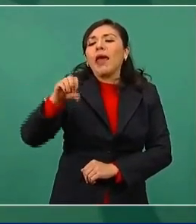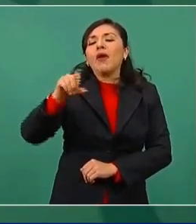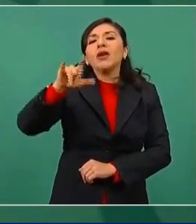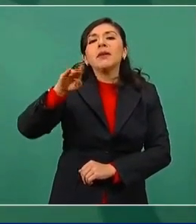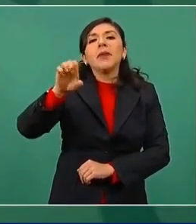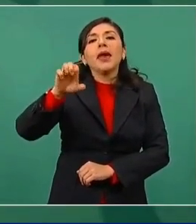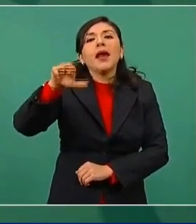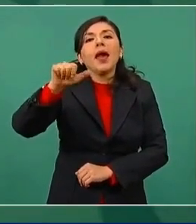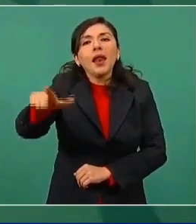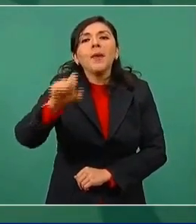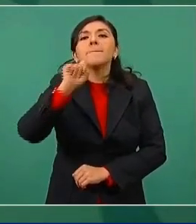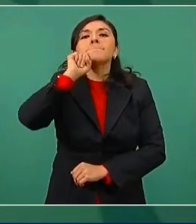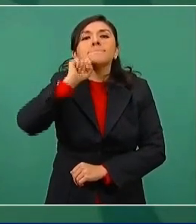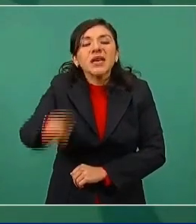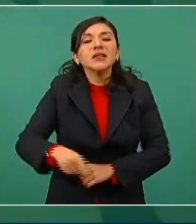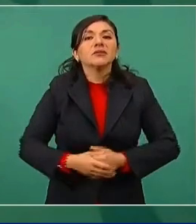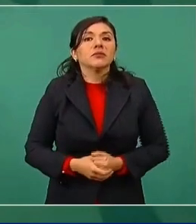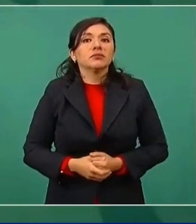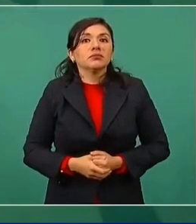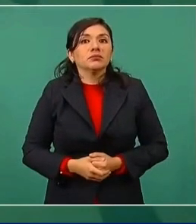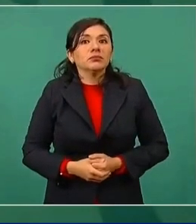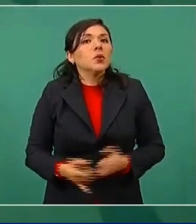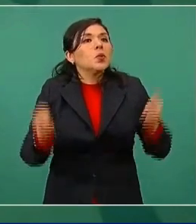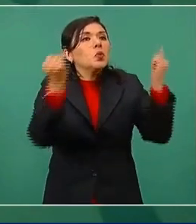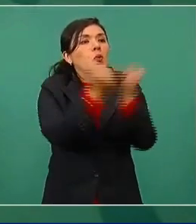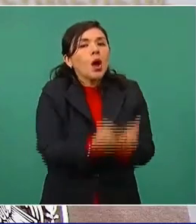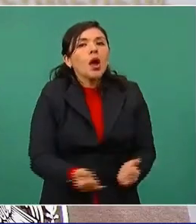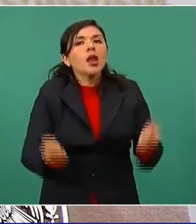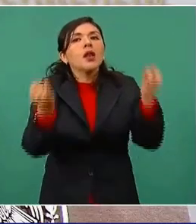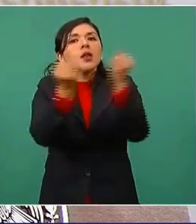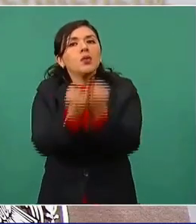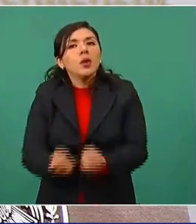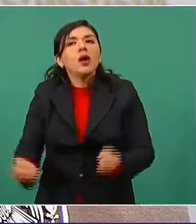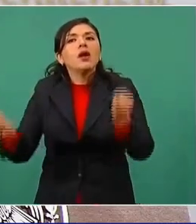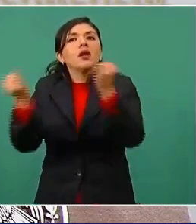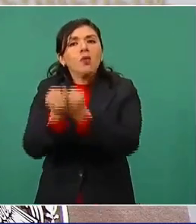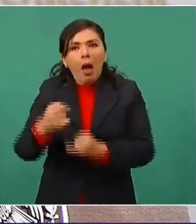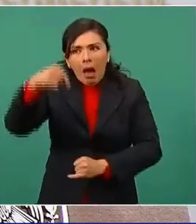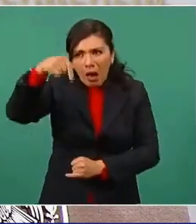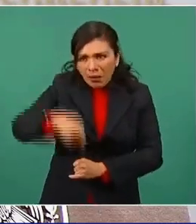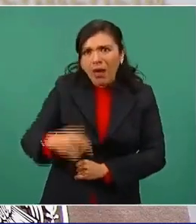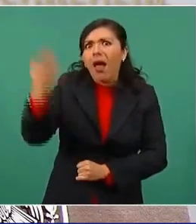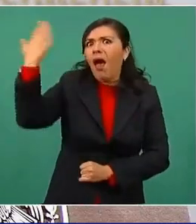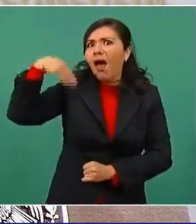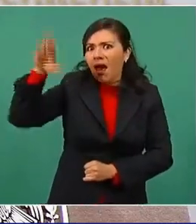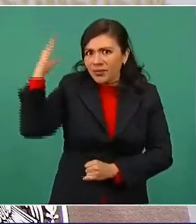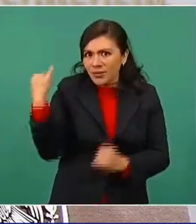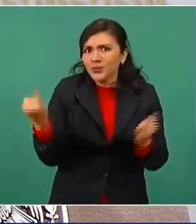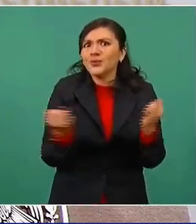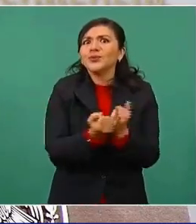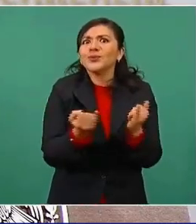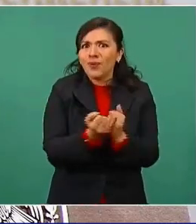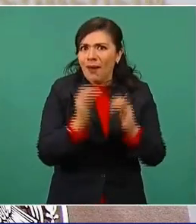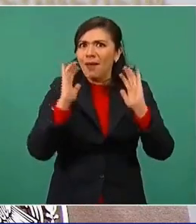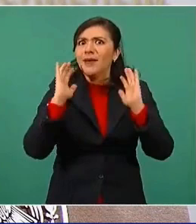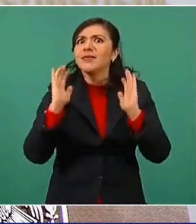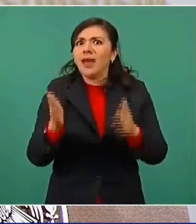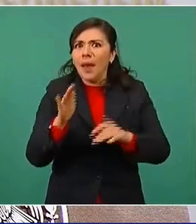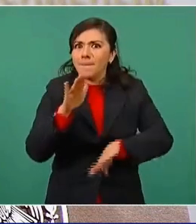Y así muchas cosas. Aquí ya estaban